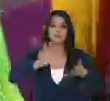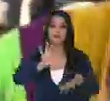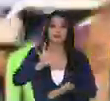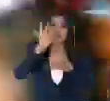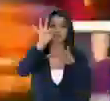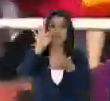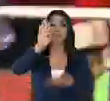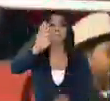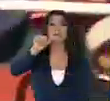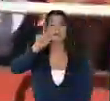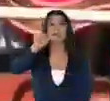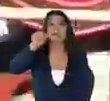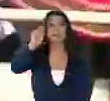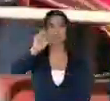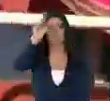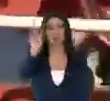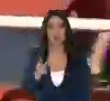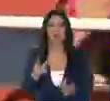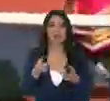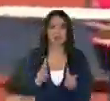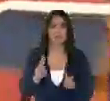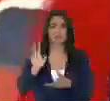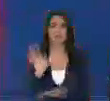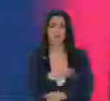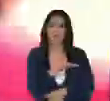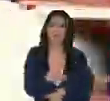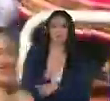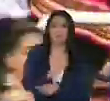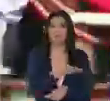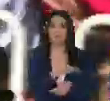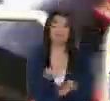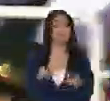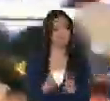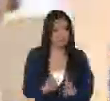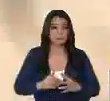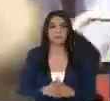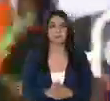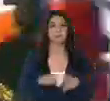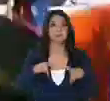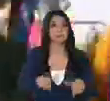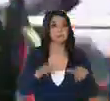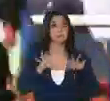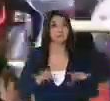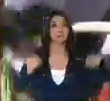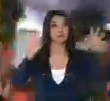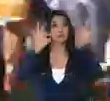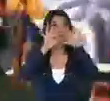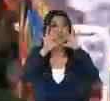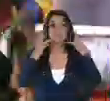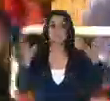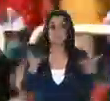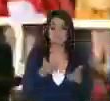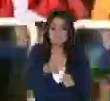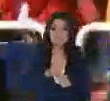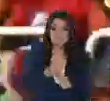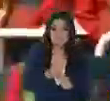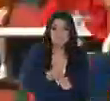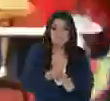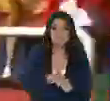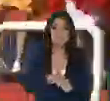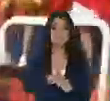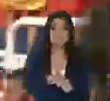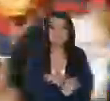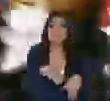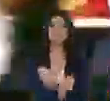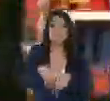de Venecia, en donde también van a poner la algarabía, el colorido. Aquí tenemos una muestra importante de lo que se viene en estos